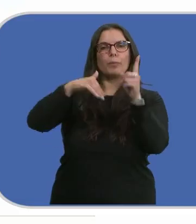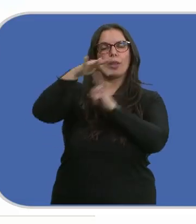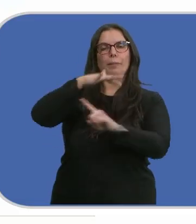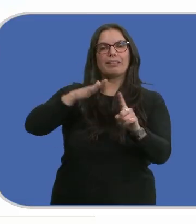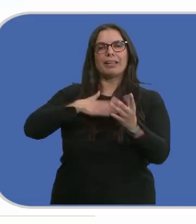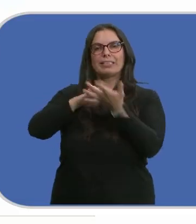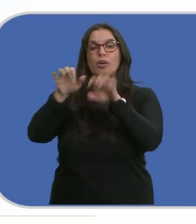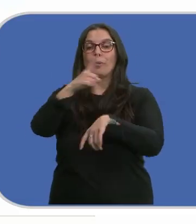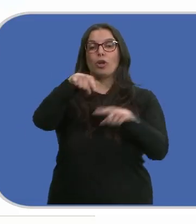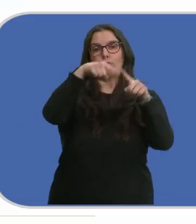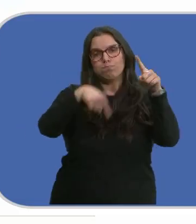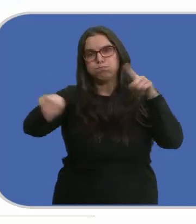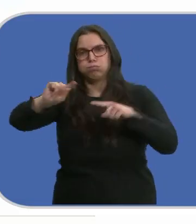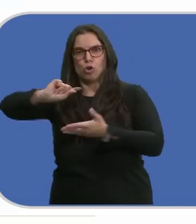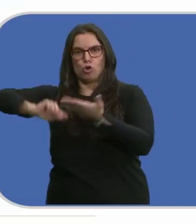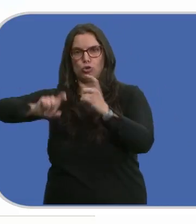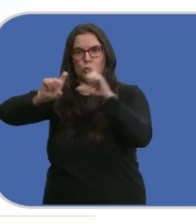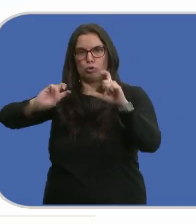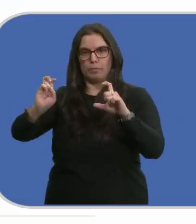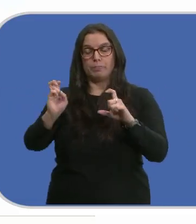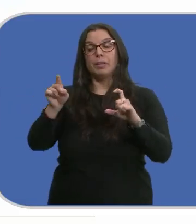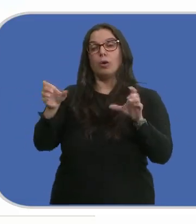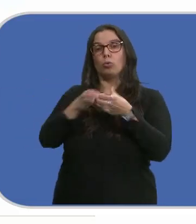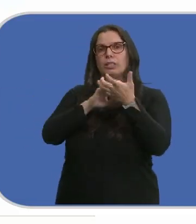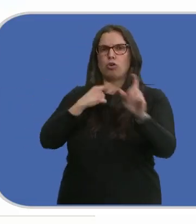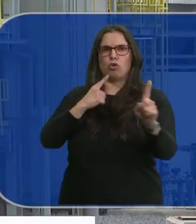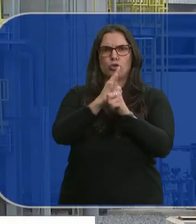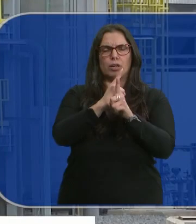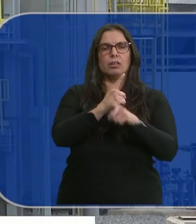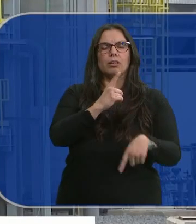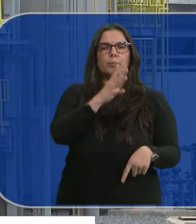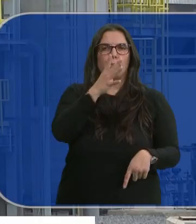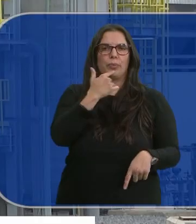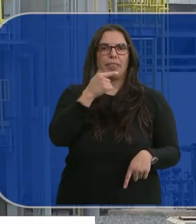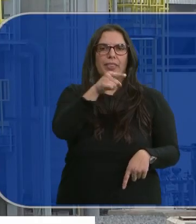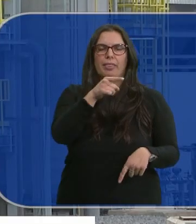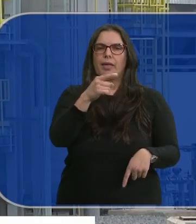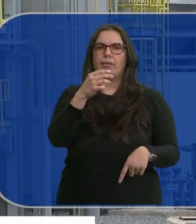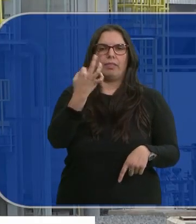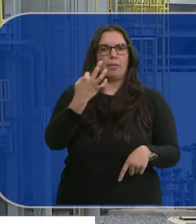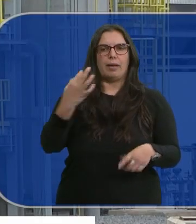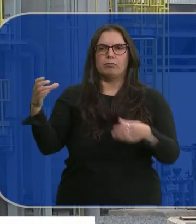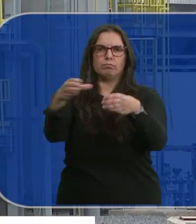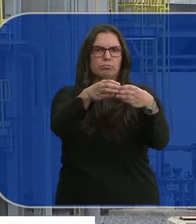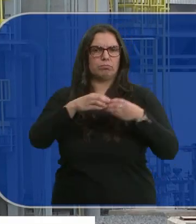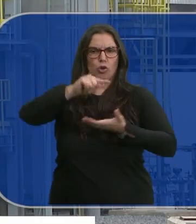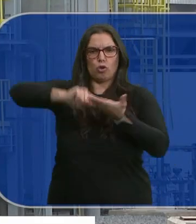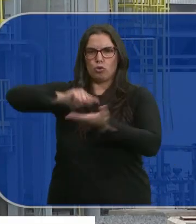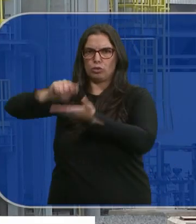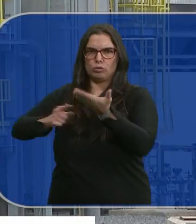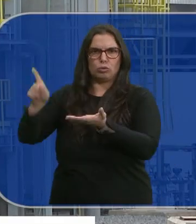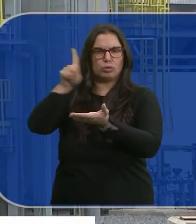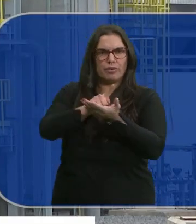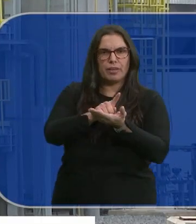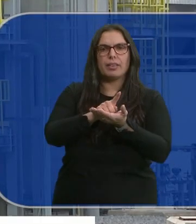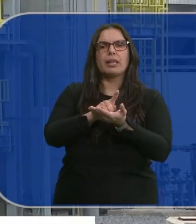empleados dependían de una subcontrata. La Junta ha cargado contra esa decisión de Acciona y ha asegurado que se recontratará a todos los trabajadores y